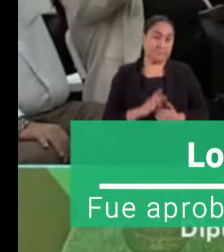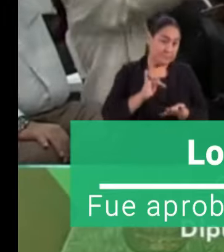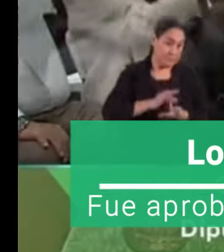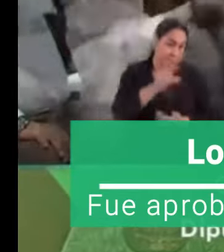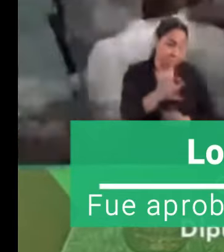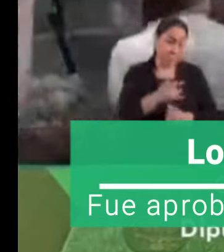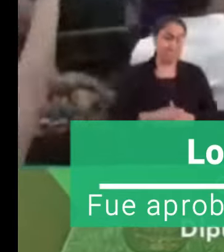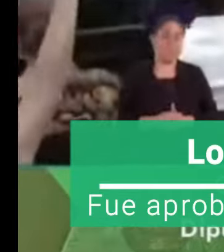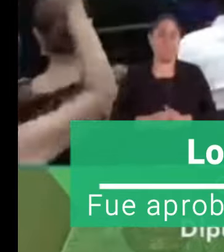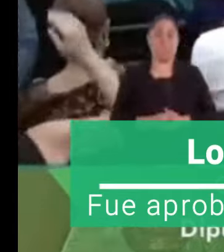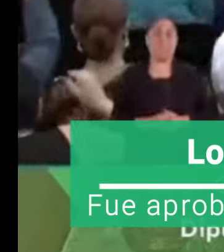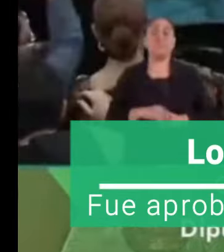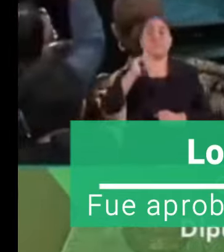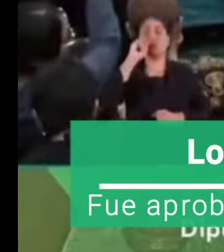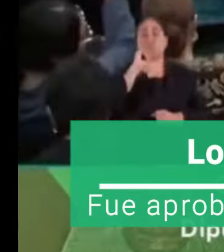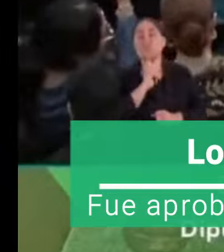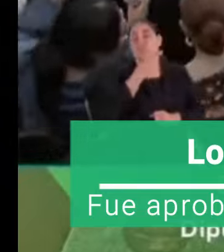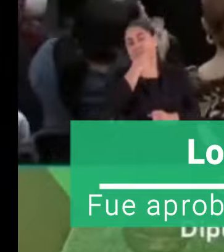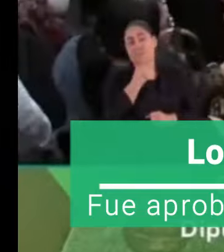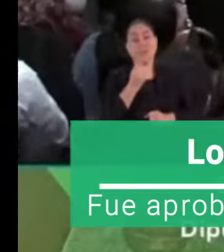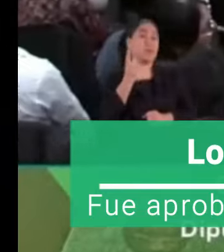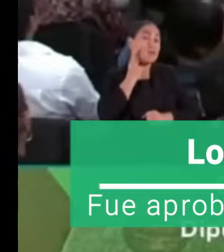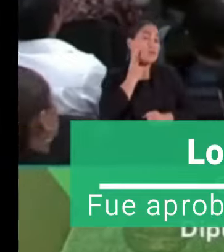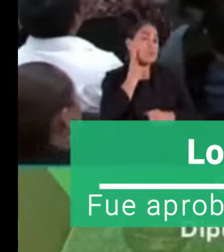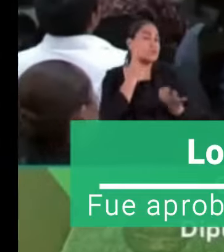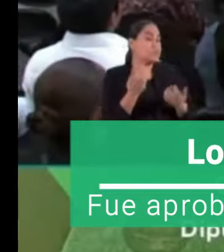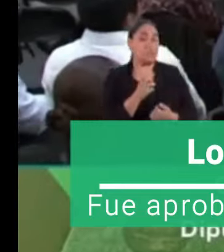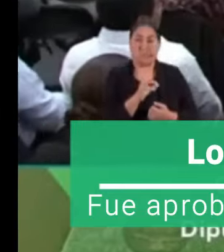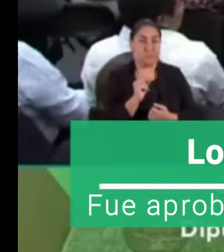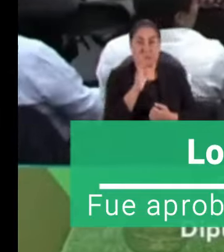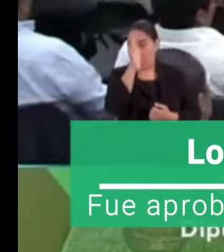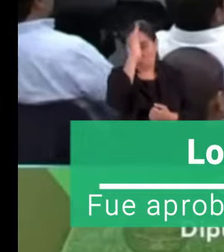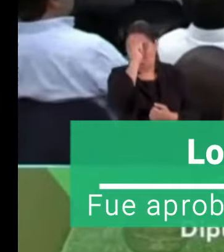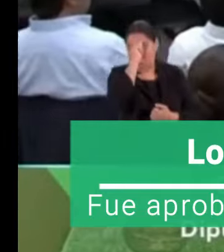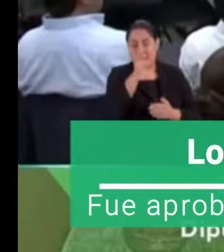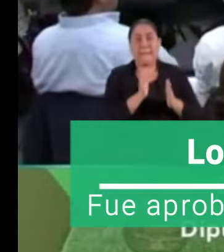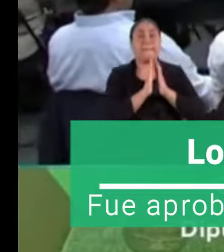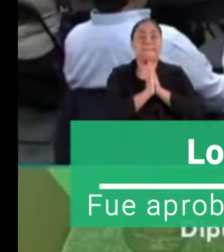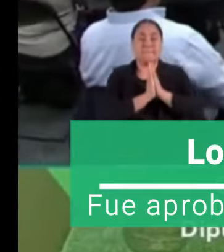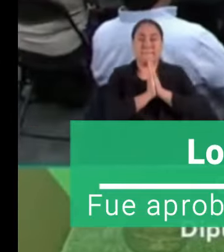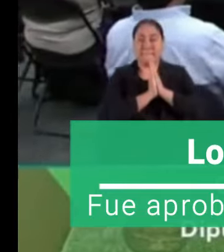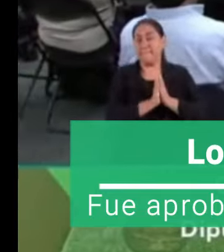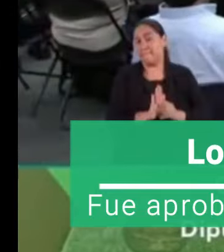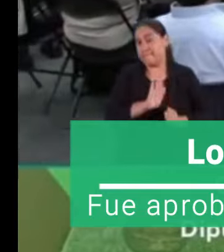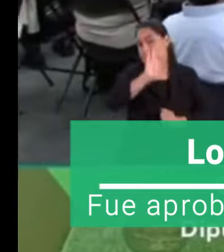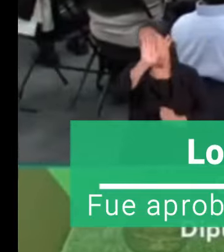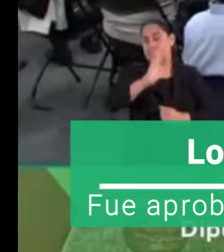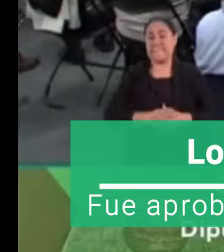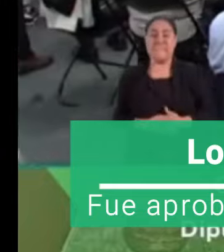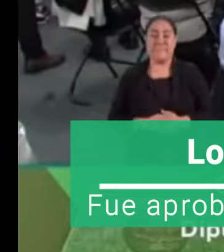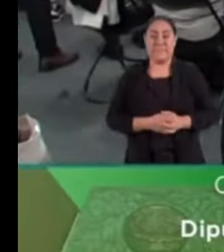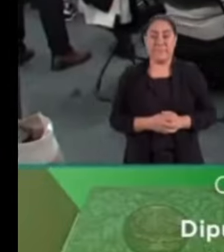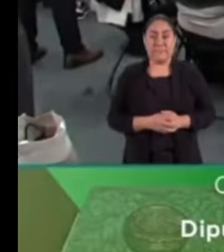Gracias. Las diputadas y los diputados que estén por la negativa, sírvanse manifestarlo.